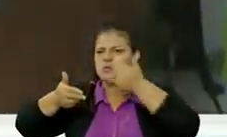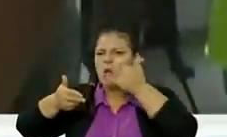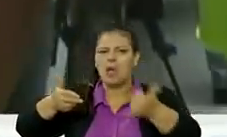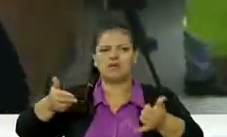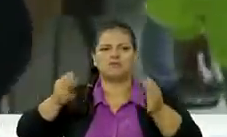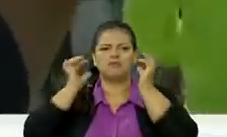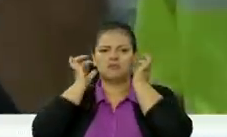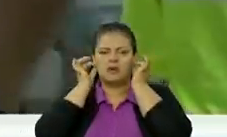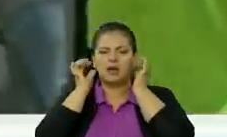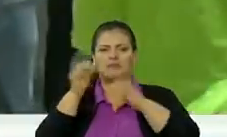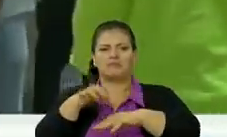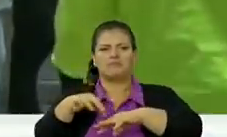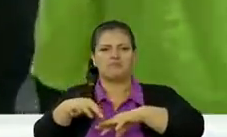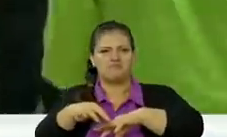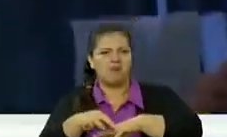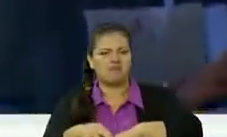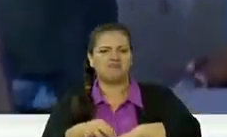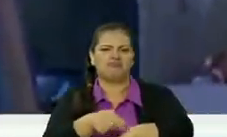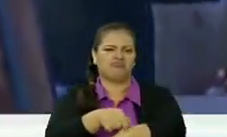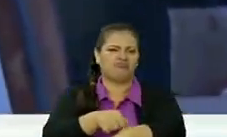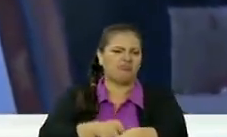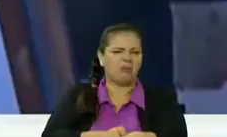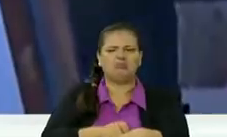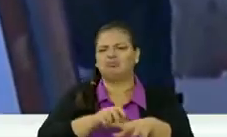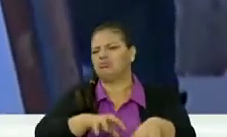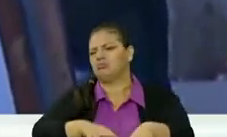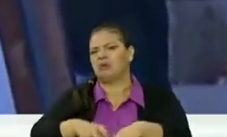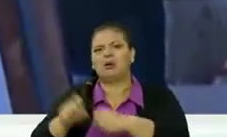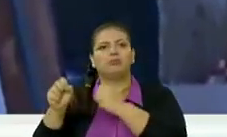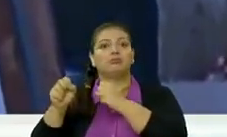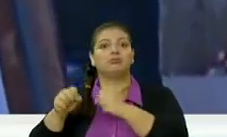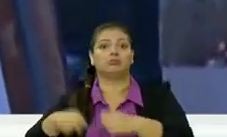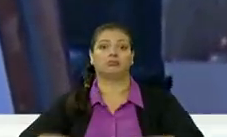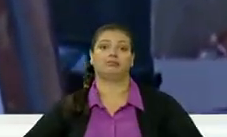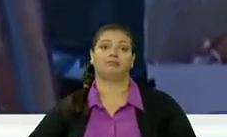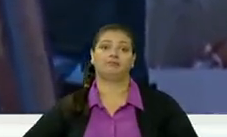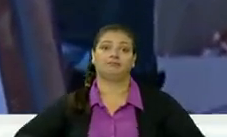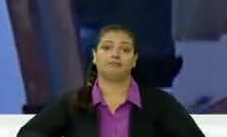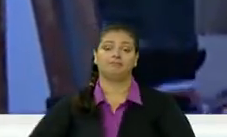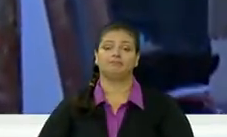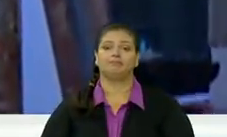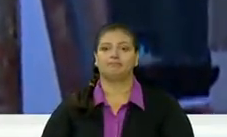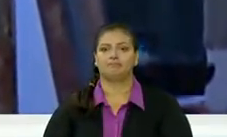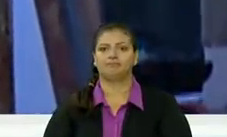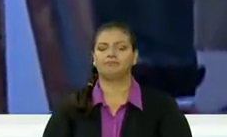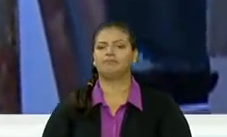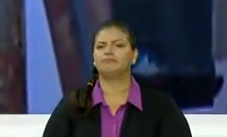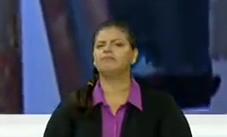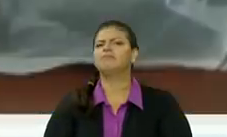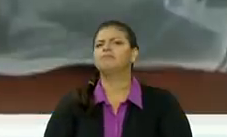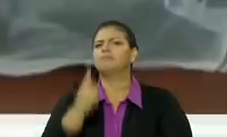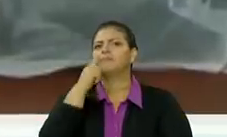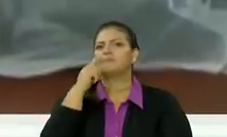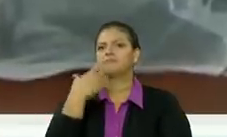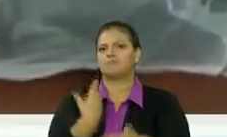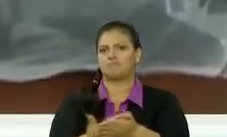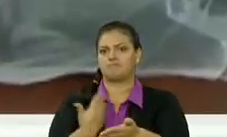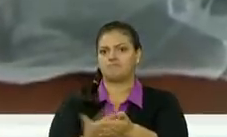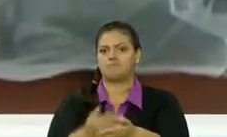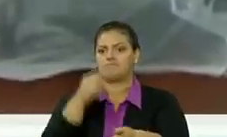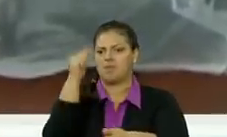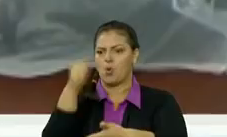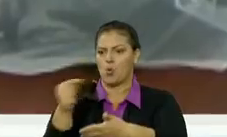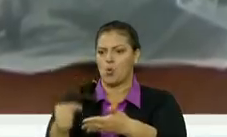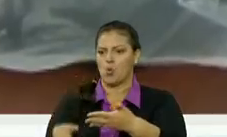joyas, relojes, los teléfonos celulares. Producto de los 4 allanamientos se logró el decomiso de varios objetos que